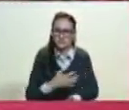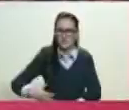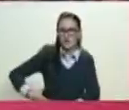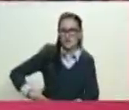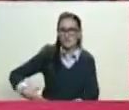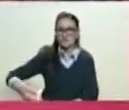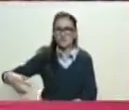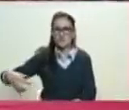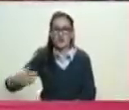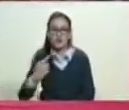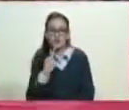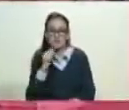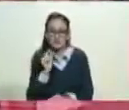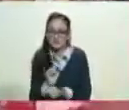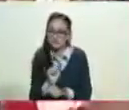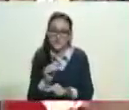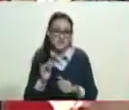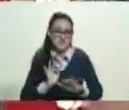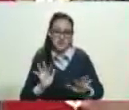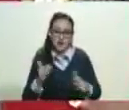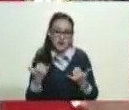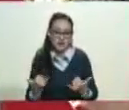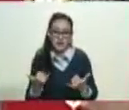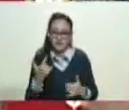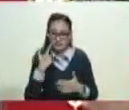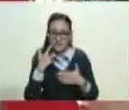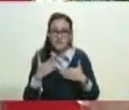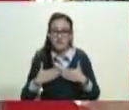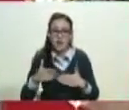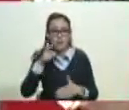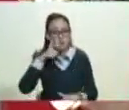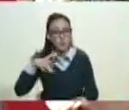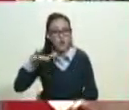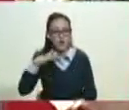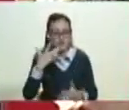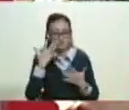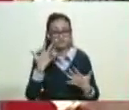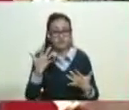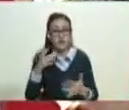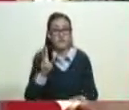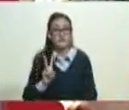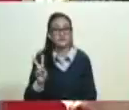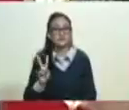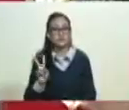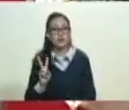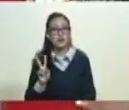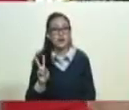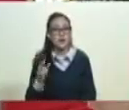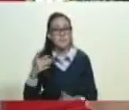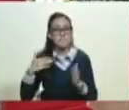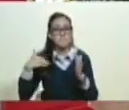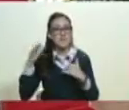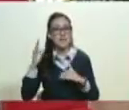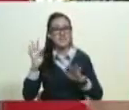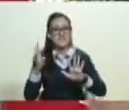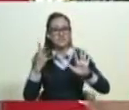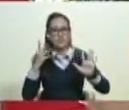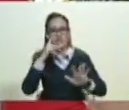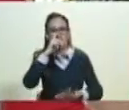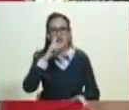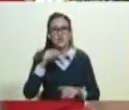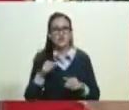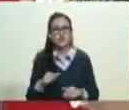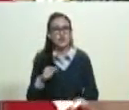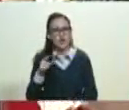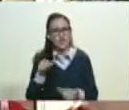local, les decimos, ya es hora de que comiencen a ver al pueblo de Venezuela. Llevamos más de 19 años y todavía